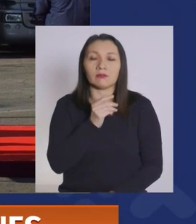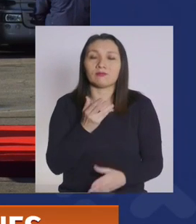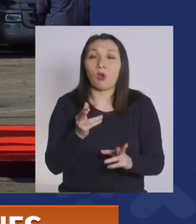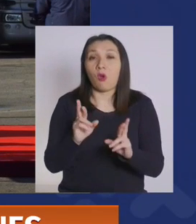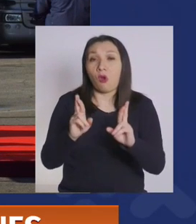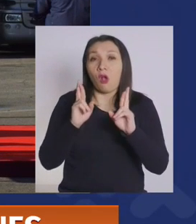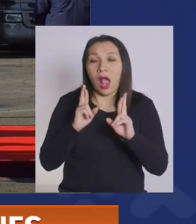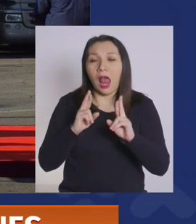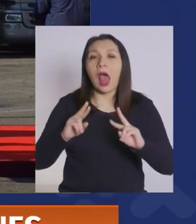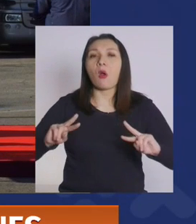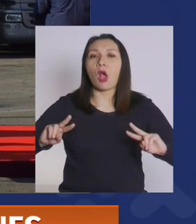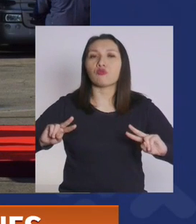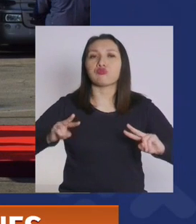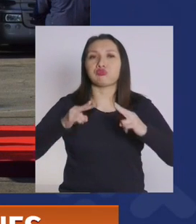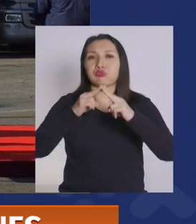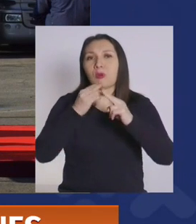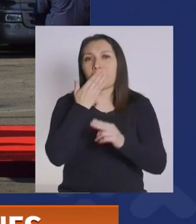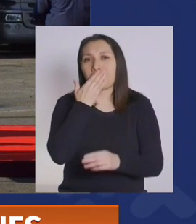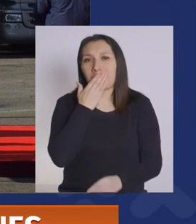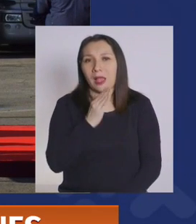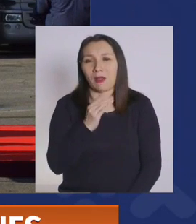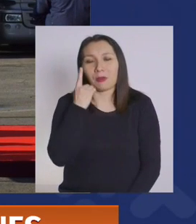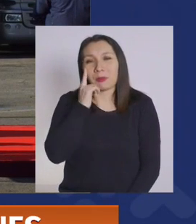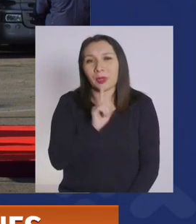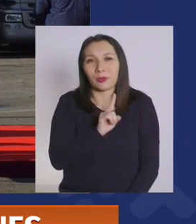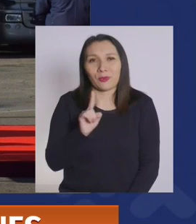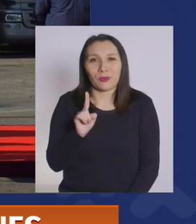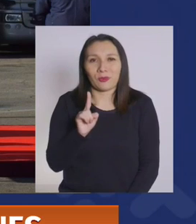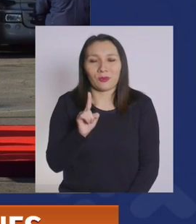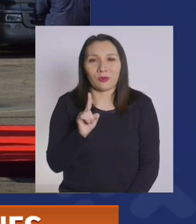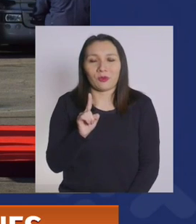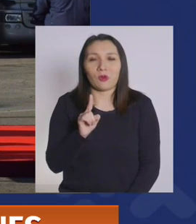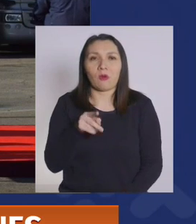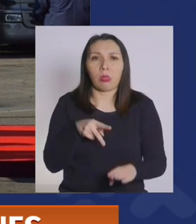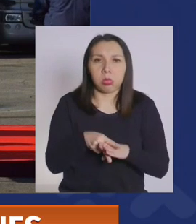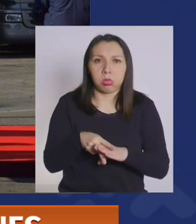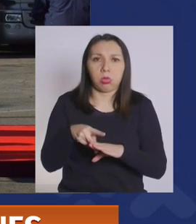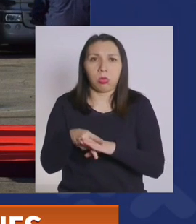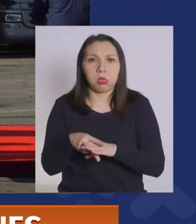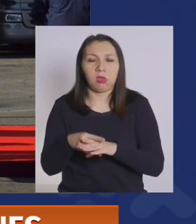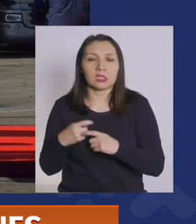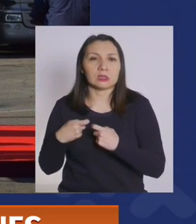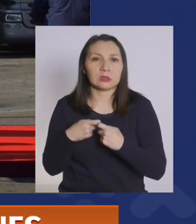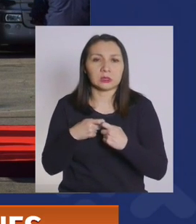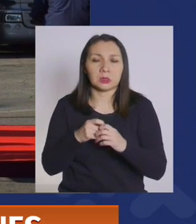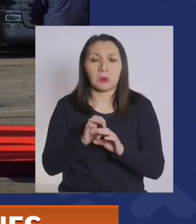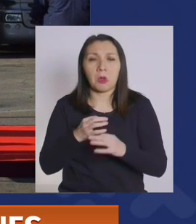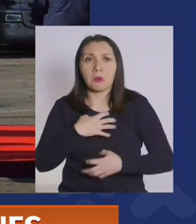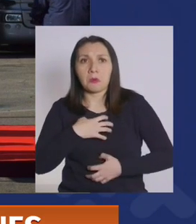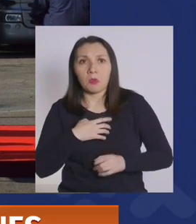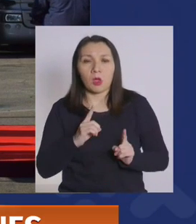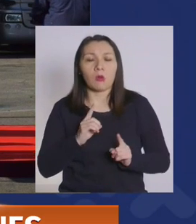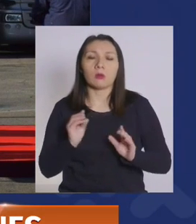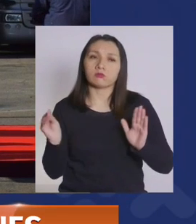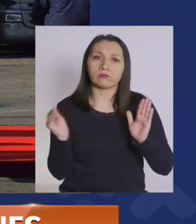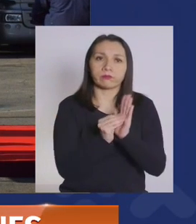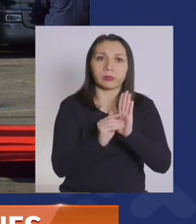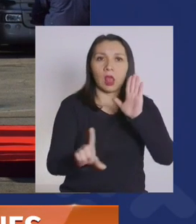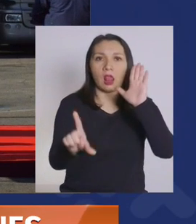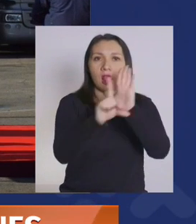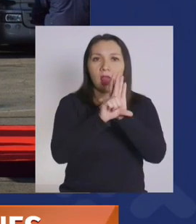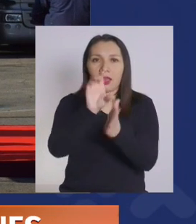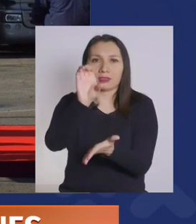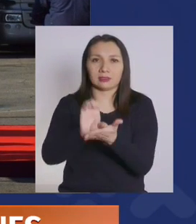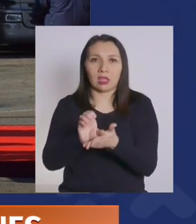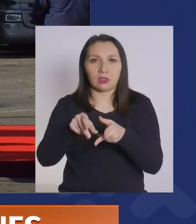un espíritu constructivo. Pero no vamos a trepidar ni a vacilar un instante en aplicar la ley y el Estado